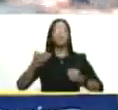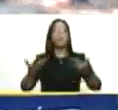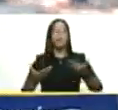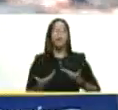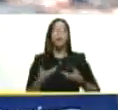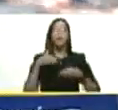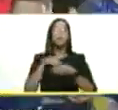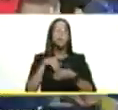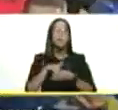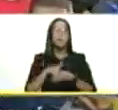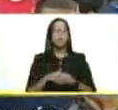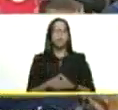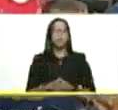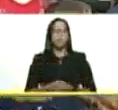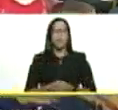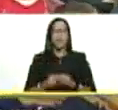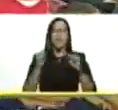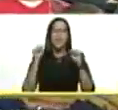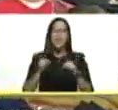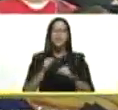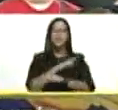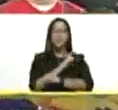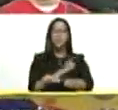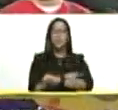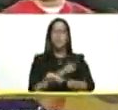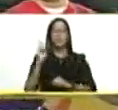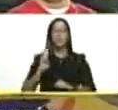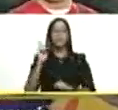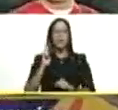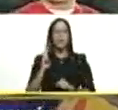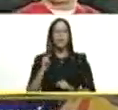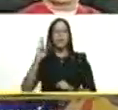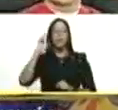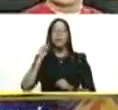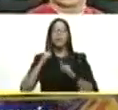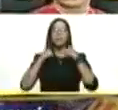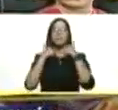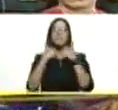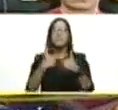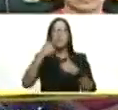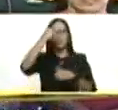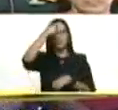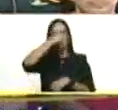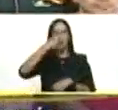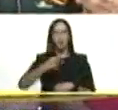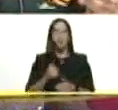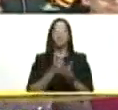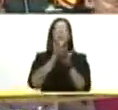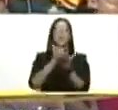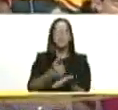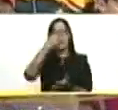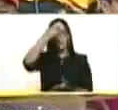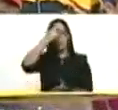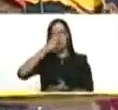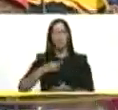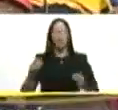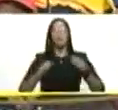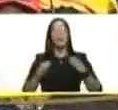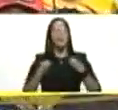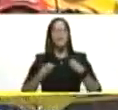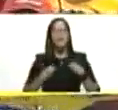voto, que ese poder sea utilizado para el bien del pueblo, para el bienestar del pueblo, para el vivir